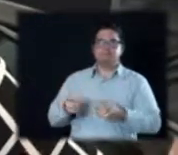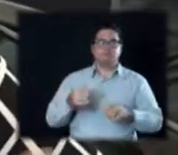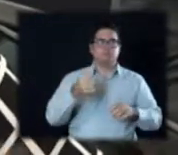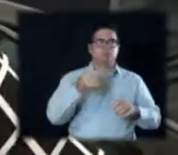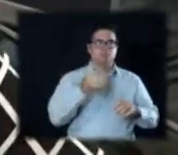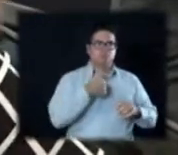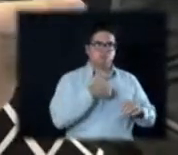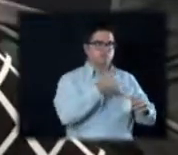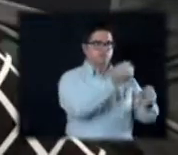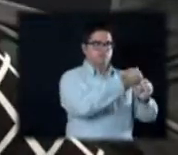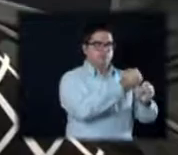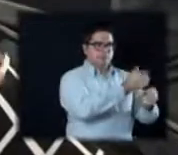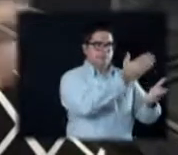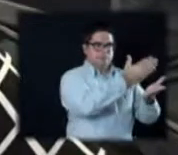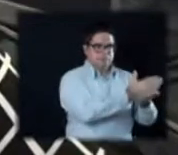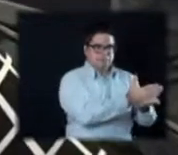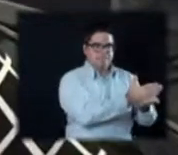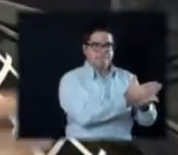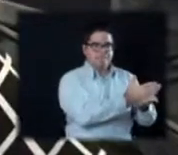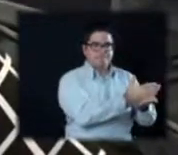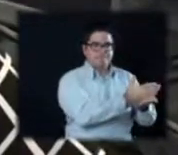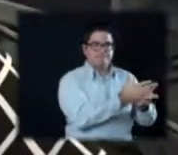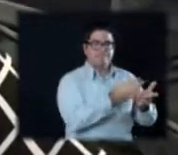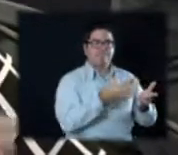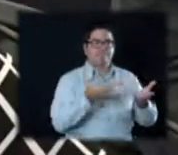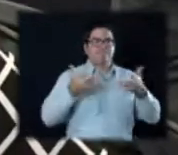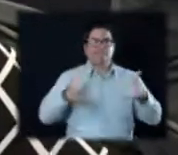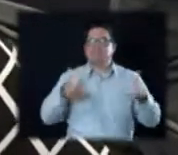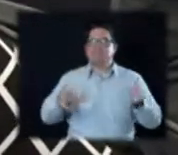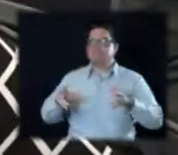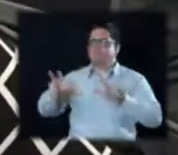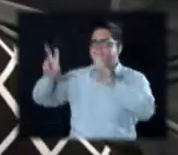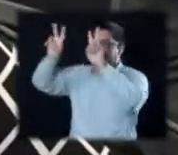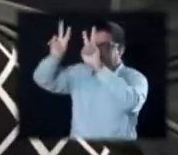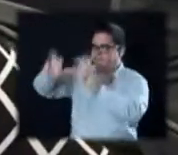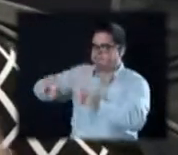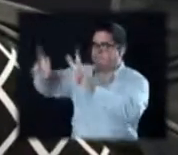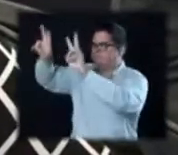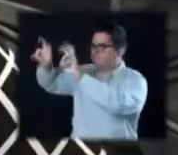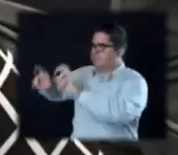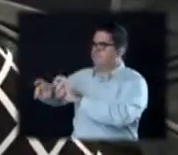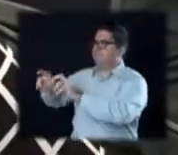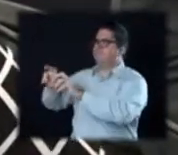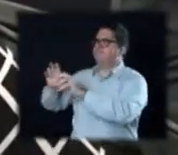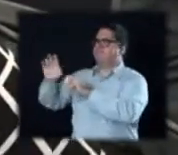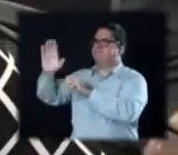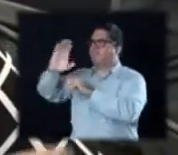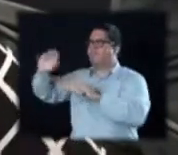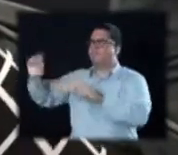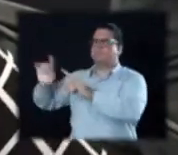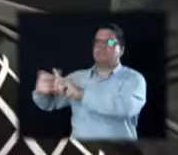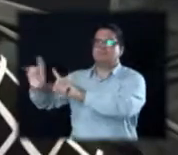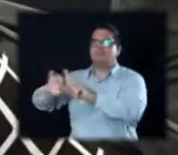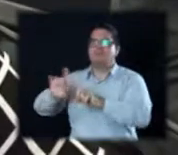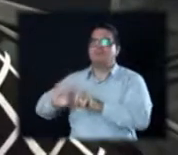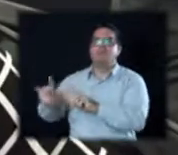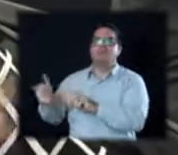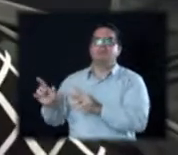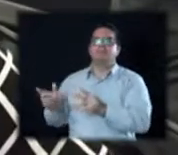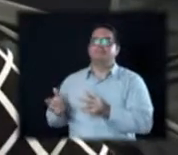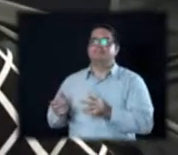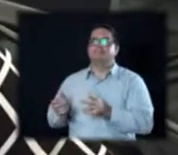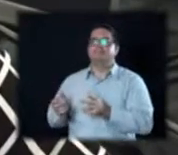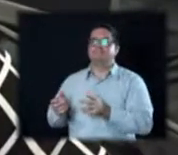Cuando me fui, habíamos analizado las mismas compañías que tenían el sistema con otra versión,